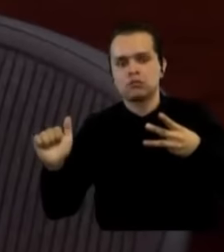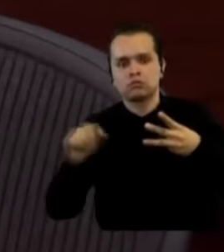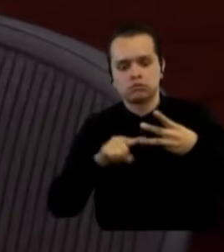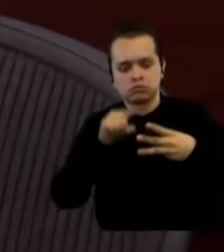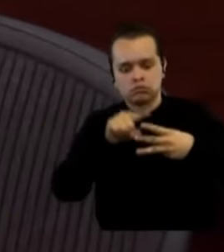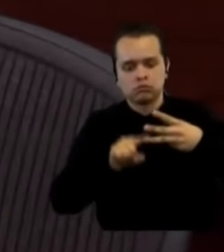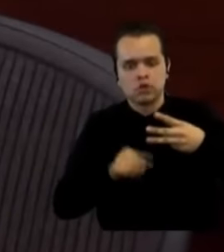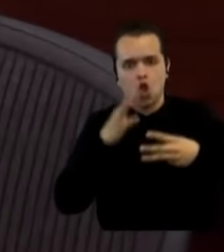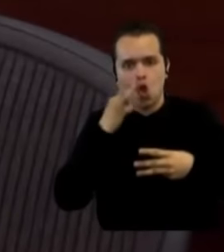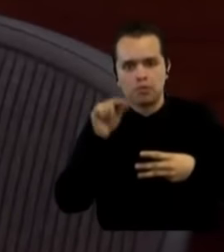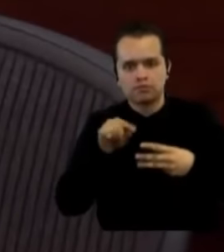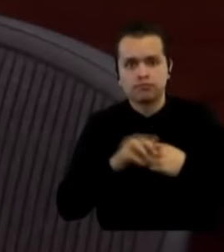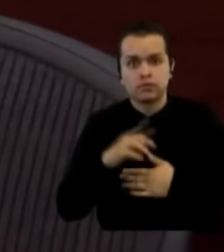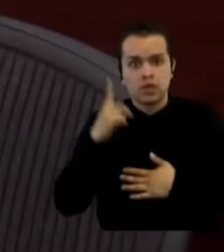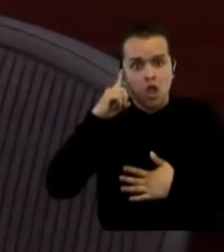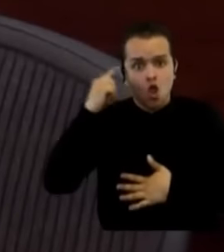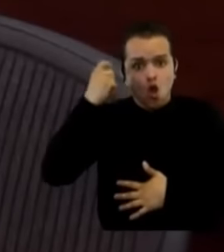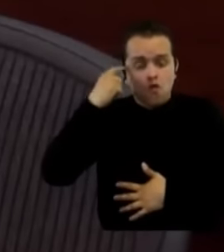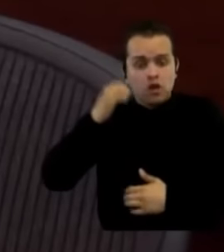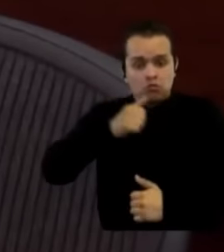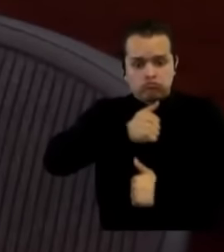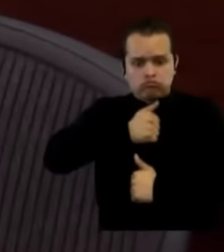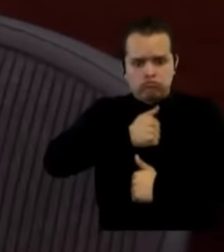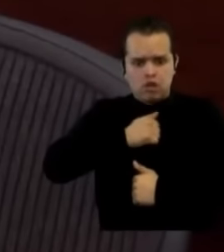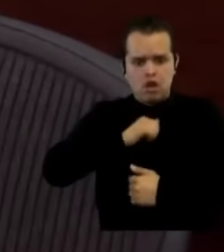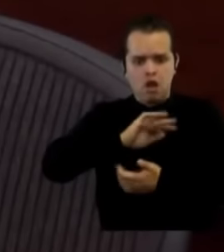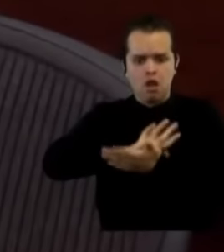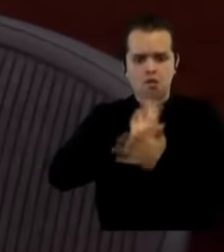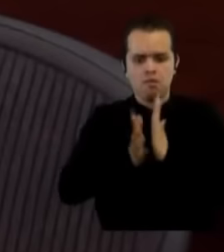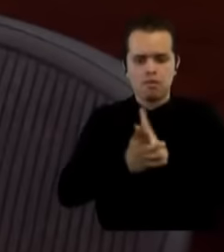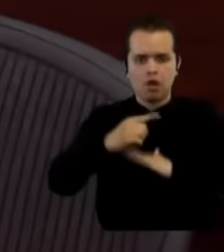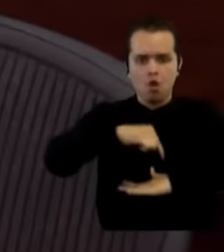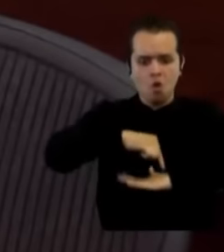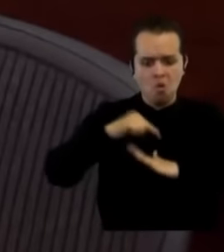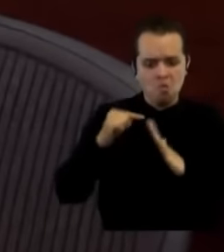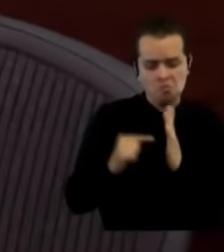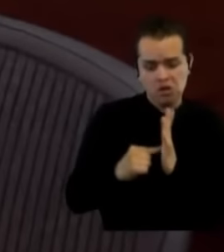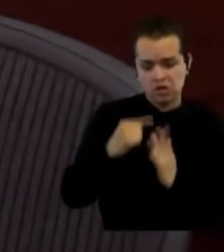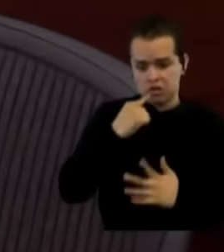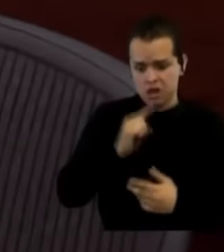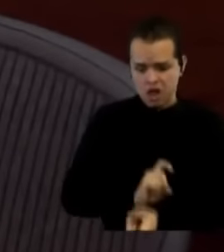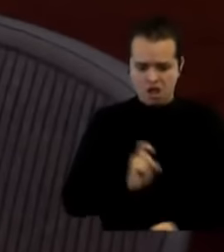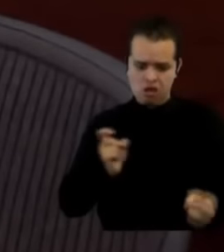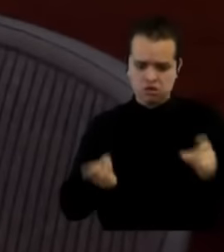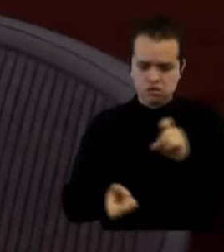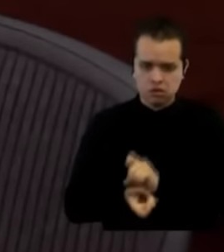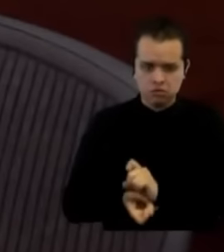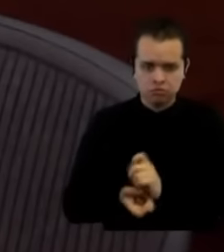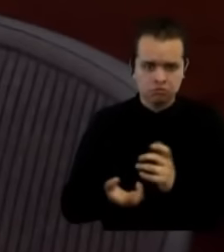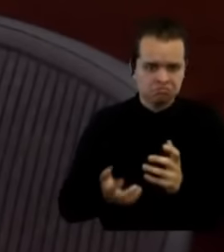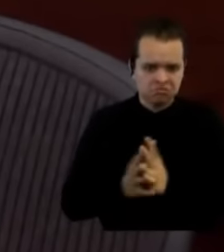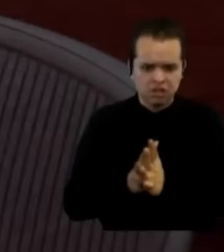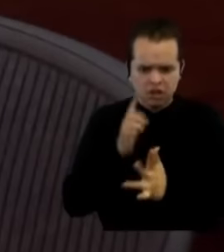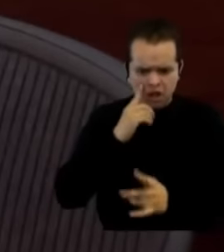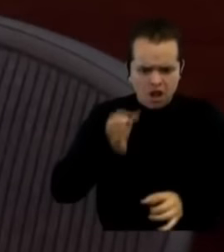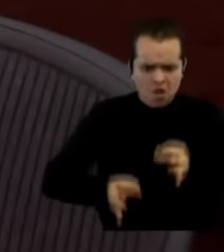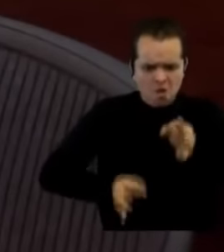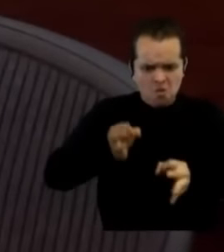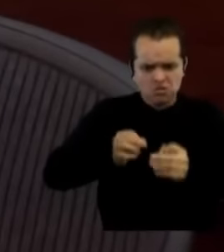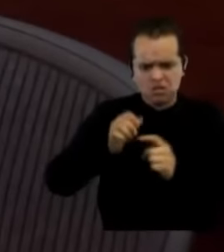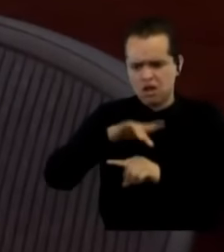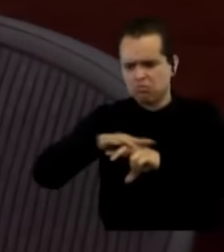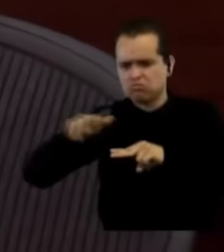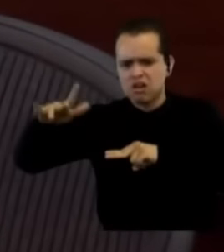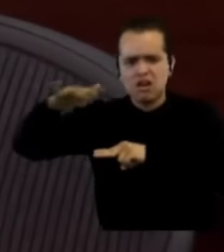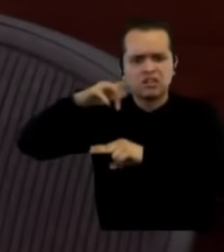Este gobierno que se autodenomina el de la paz total, el del cambio, el de la justicia